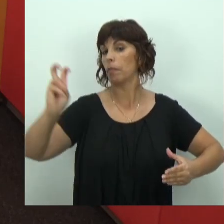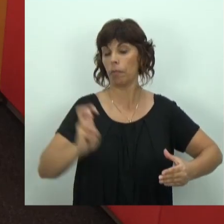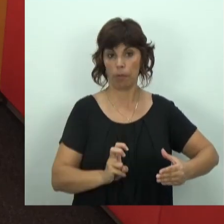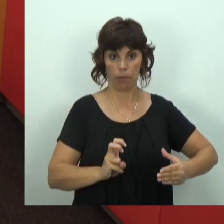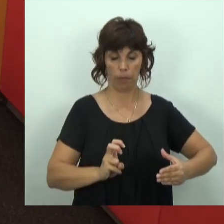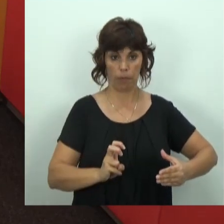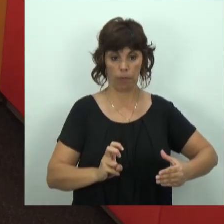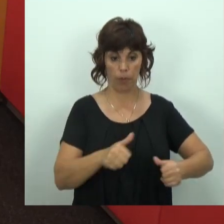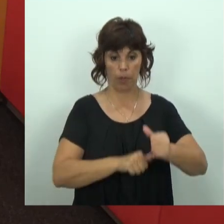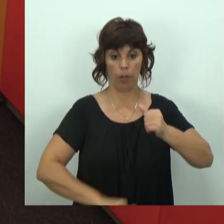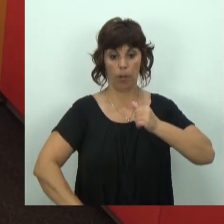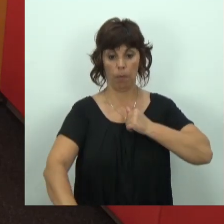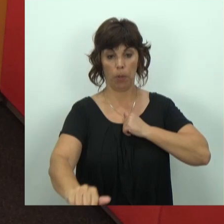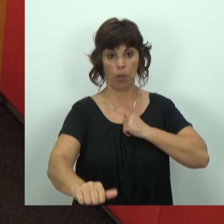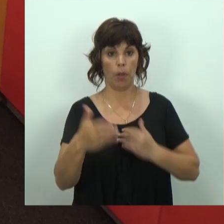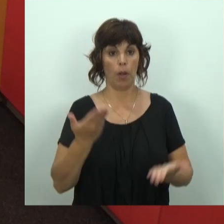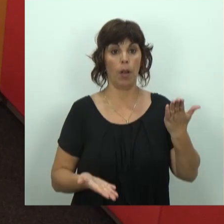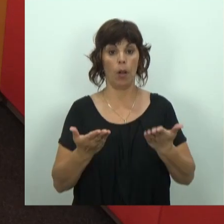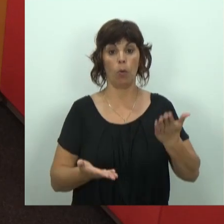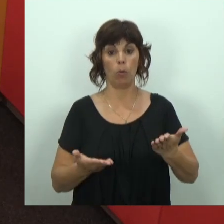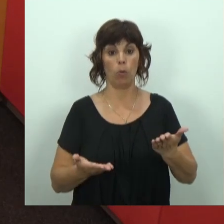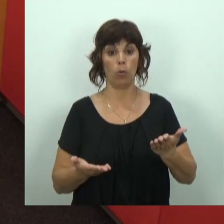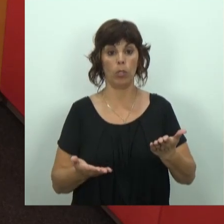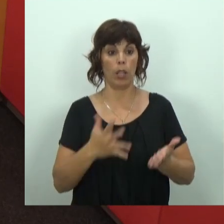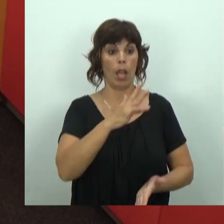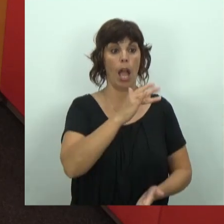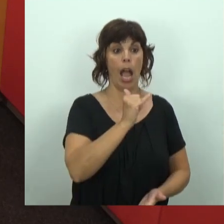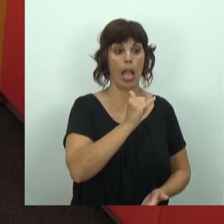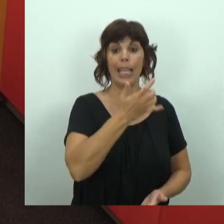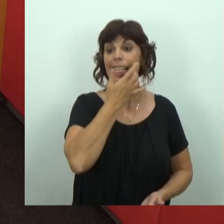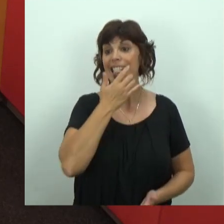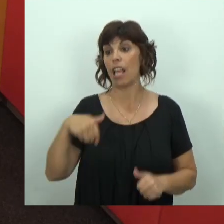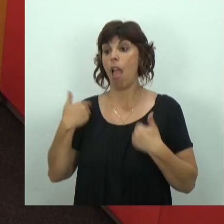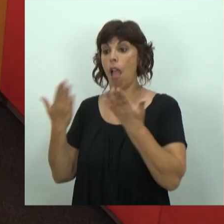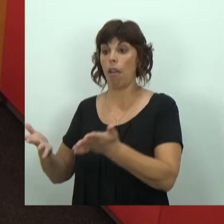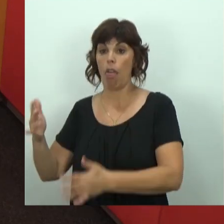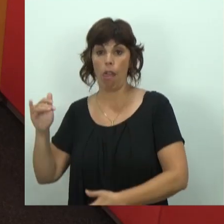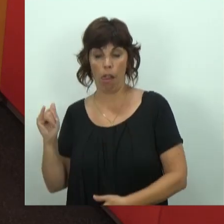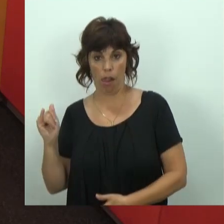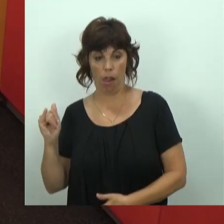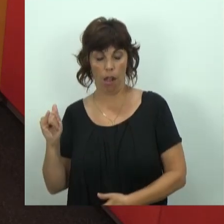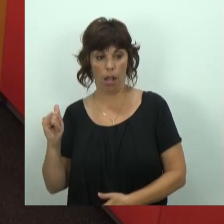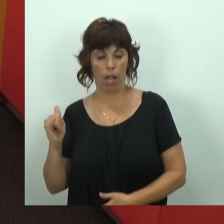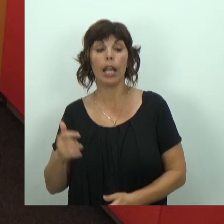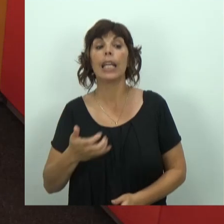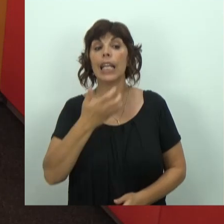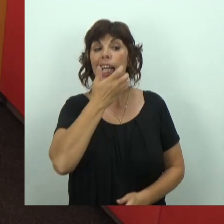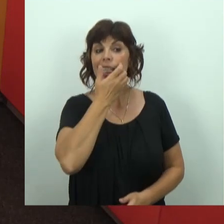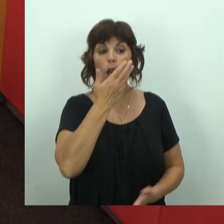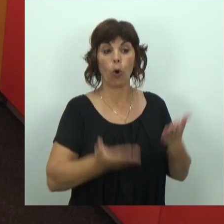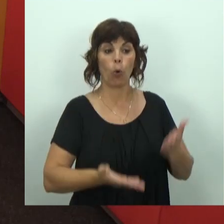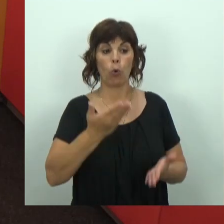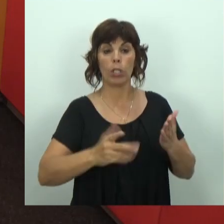viene por la gracia. Y para que el Señor te haga justicia, Él te llena con la